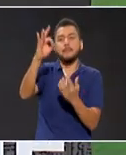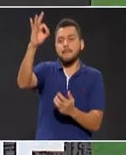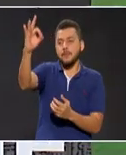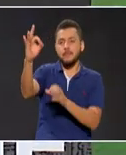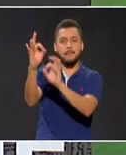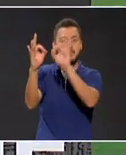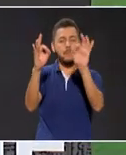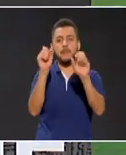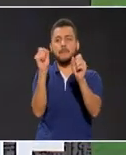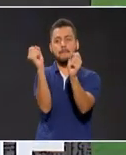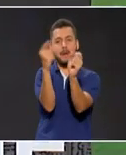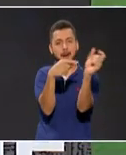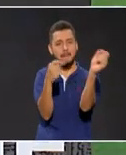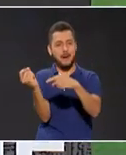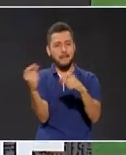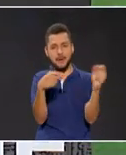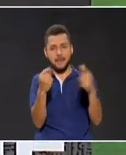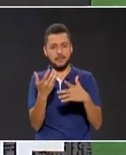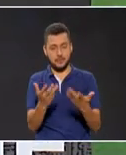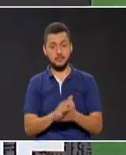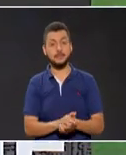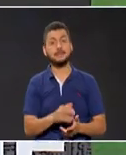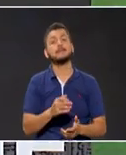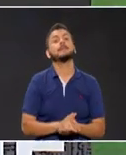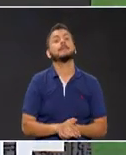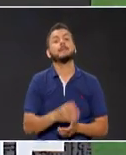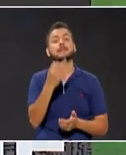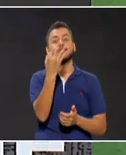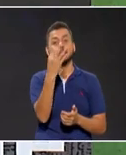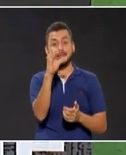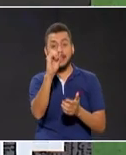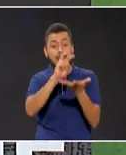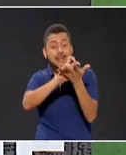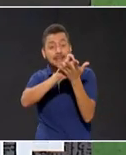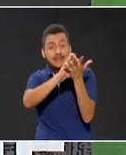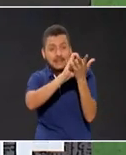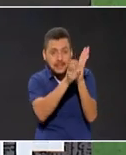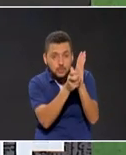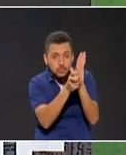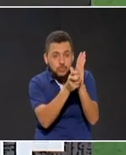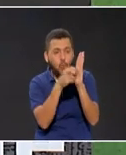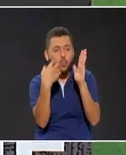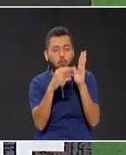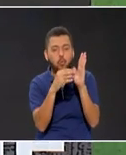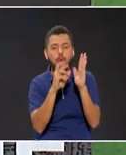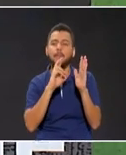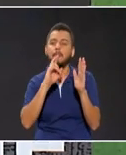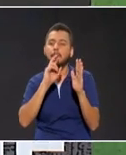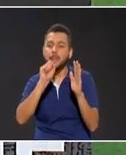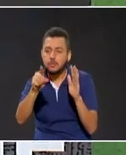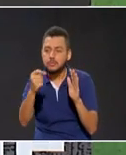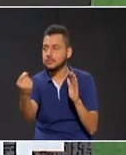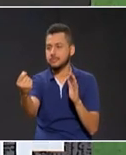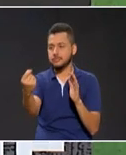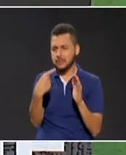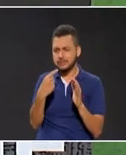preguntar. Tienen 30 segundos para la pregunta y 30 segundos el candidato en cuestión para